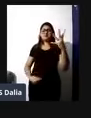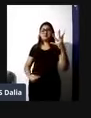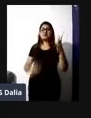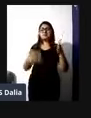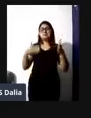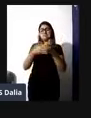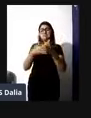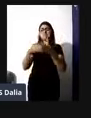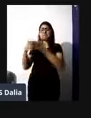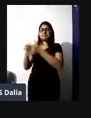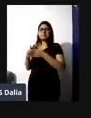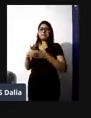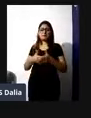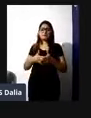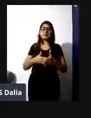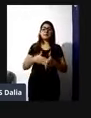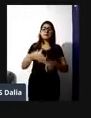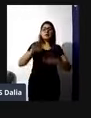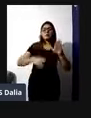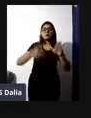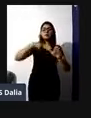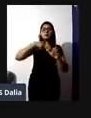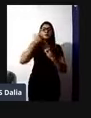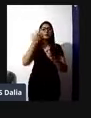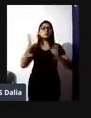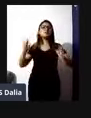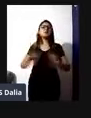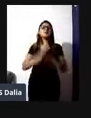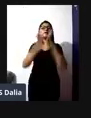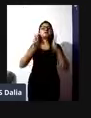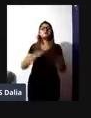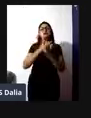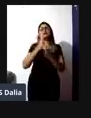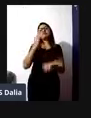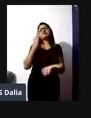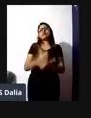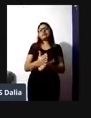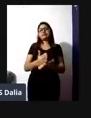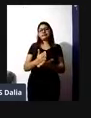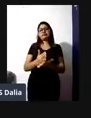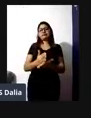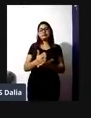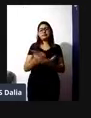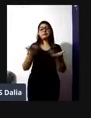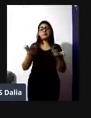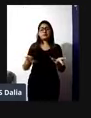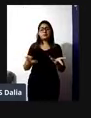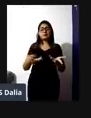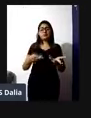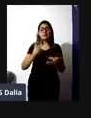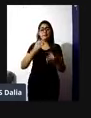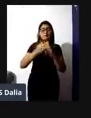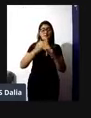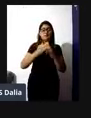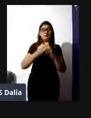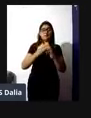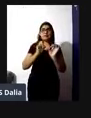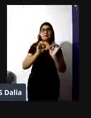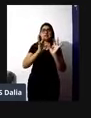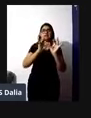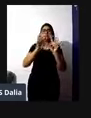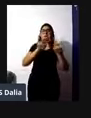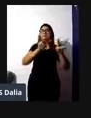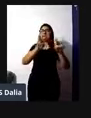minado muchas veces nuestra participación. Pero hoy día, al enfrentarnos a un escenario tan adverso como el que estamos pasando